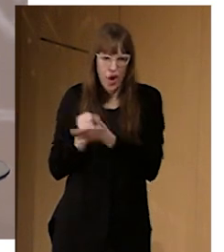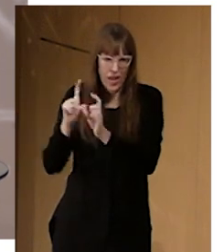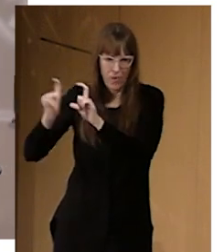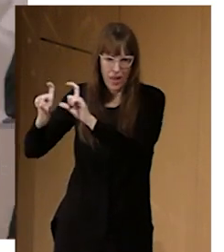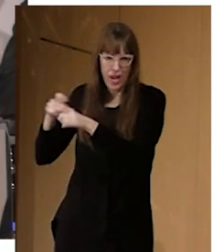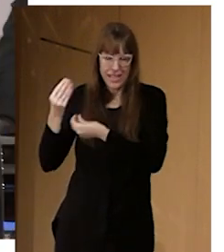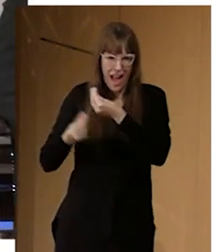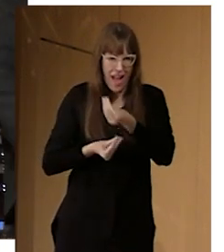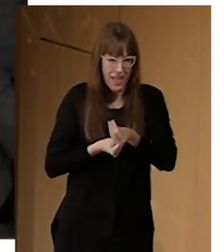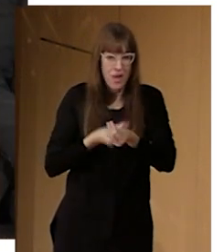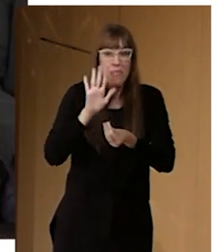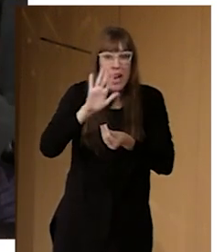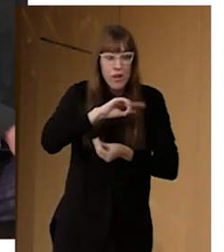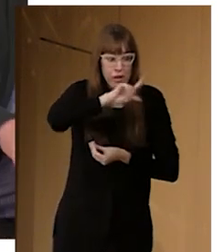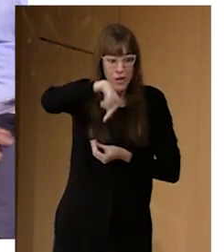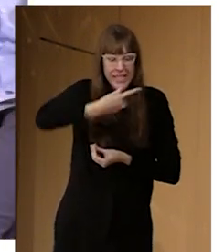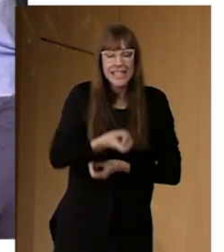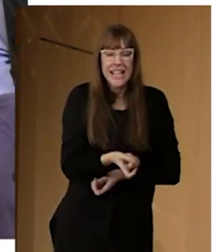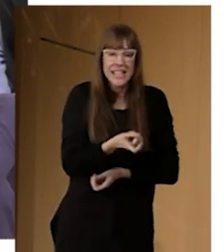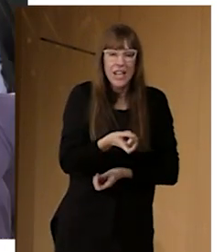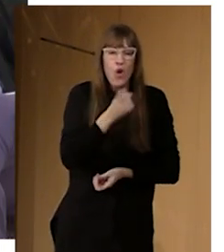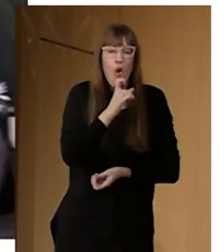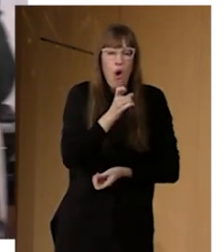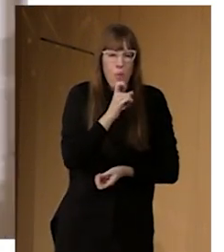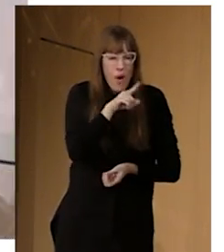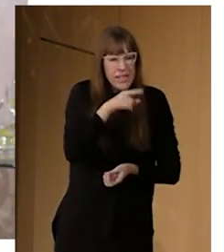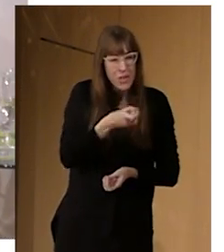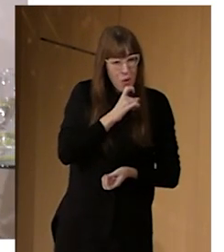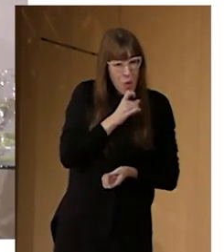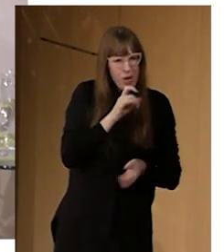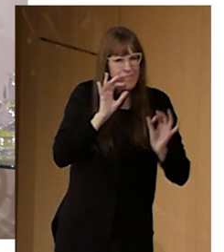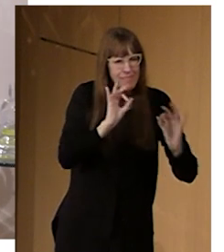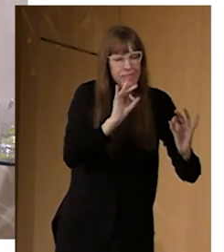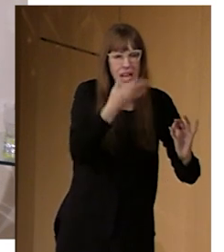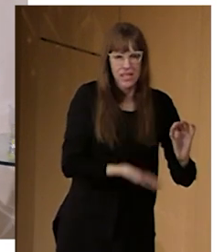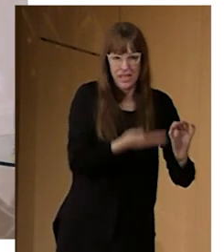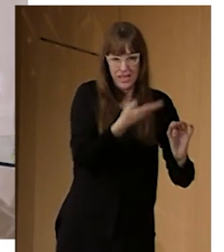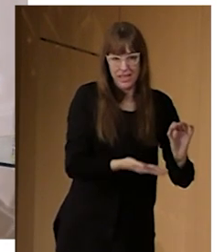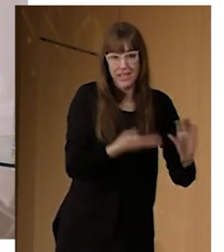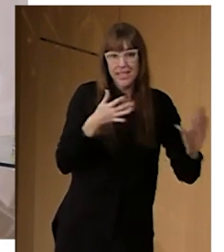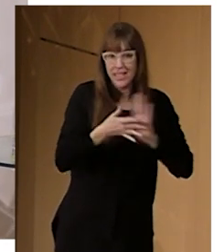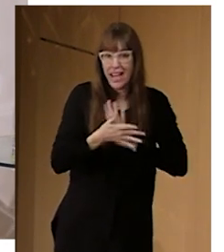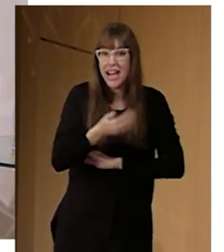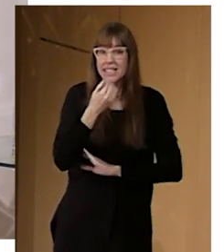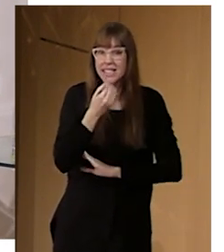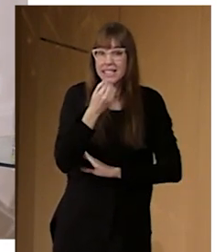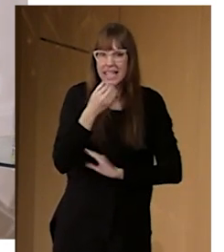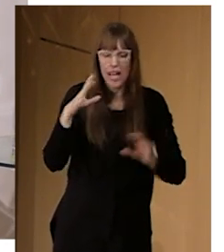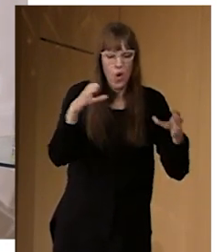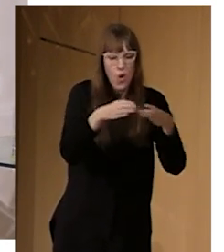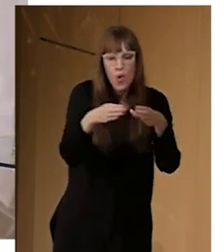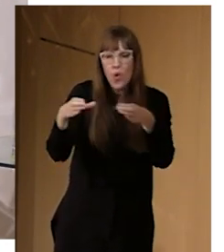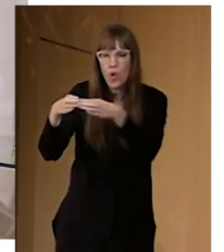Cristina tú lo decías antes Si tú no le te diriges con los contenidos a determinados grupos Con